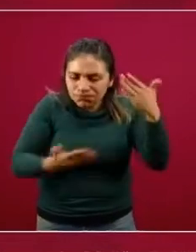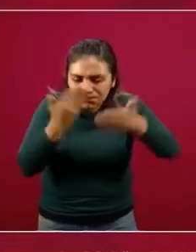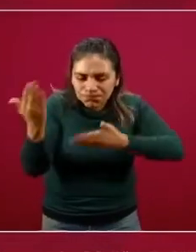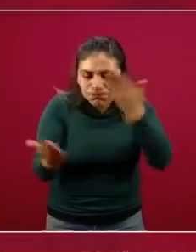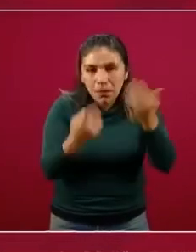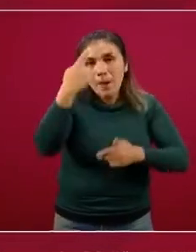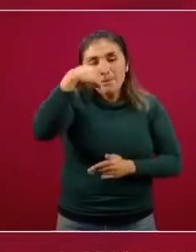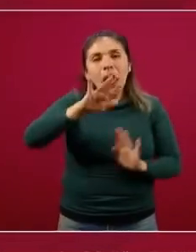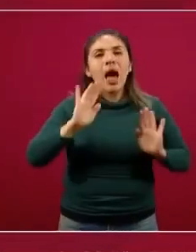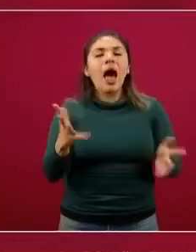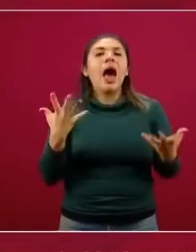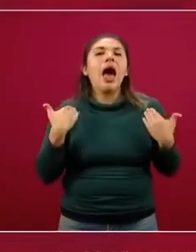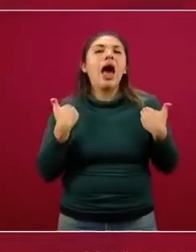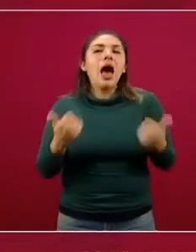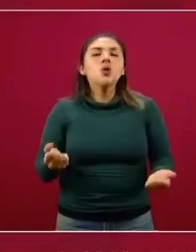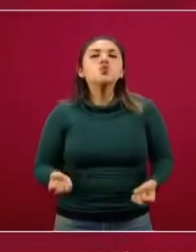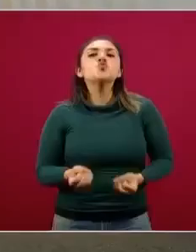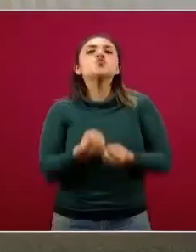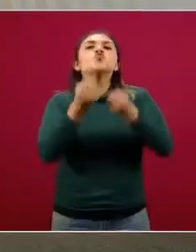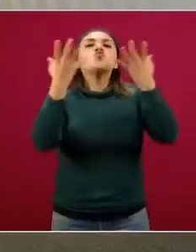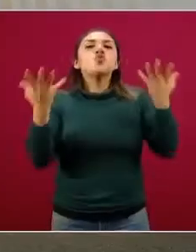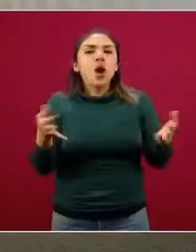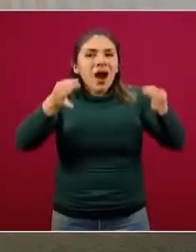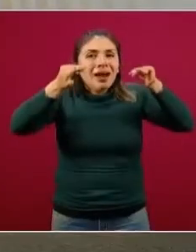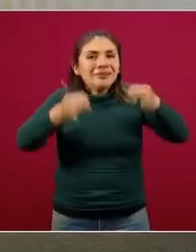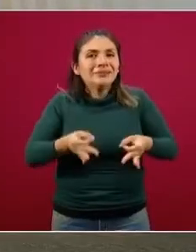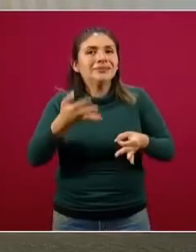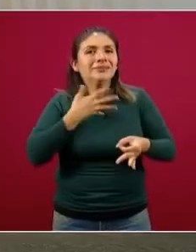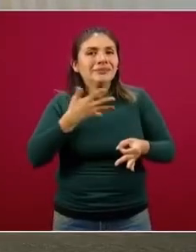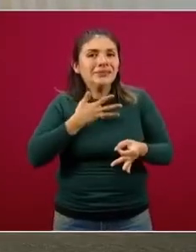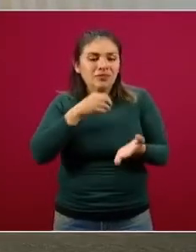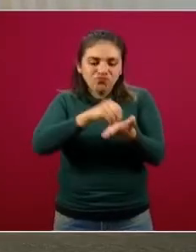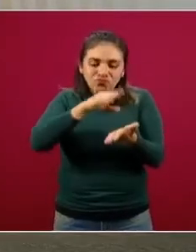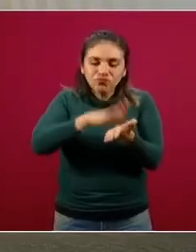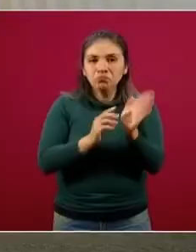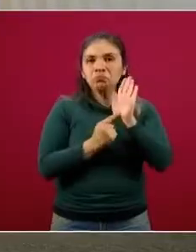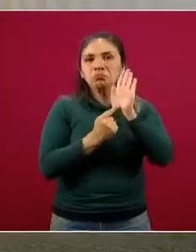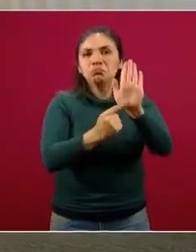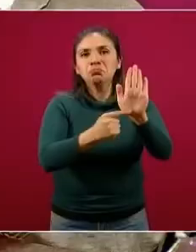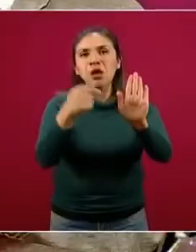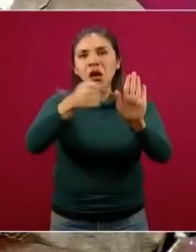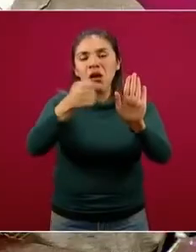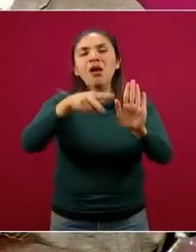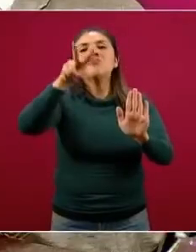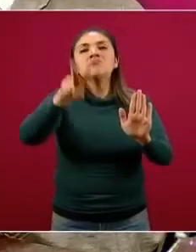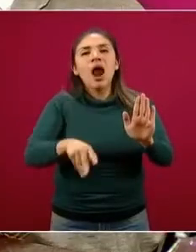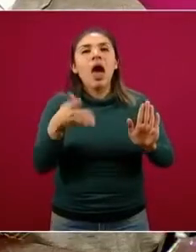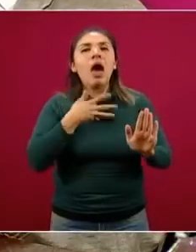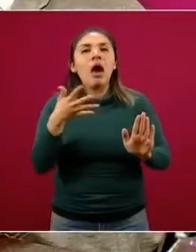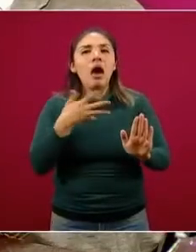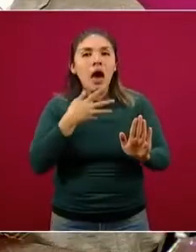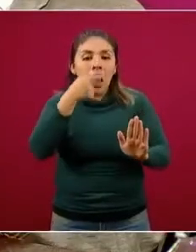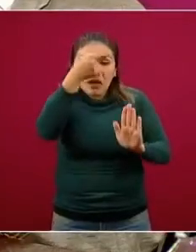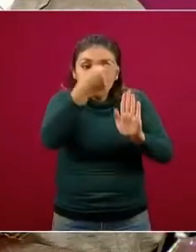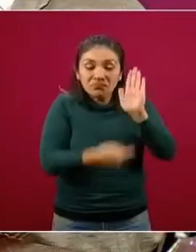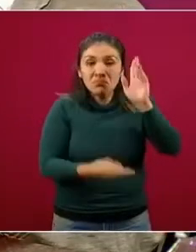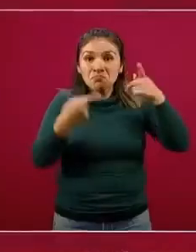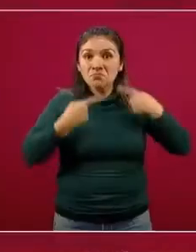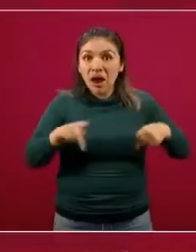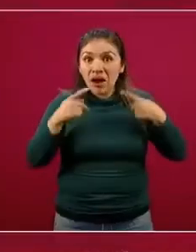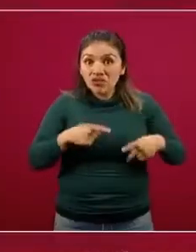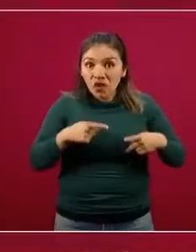para poder llegar a un número y que pudiéramos fehacientemente decir definitivamente este